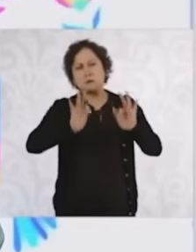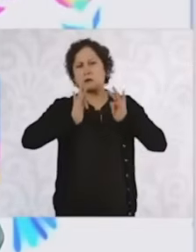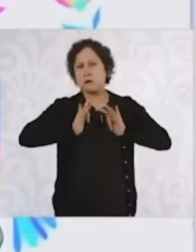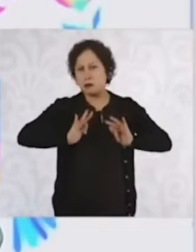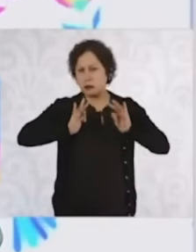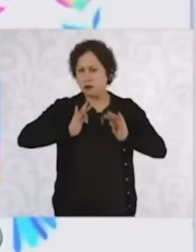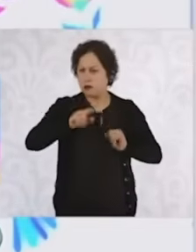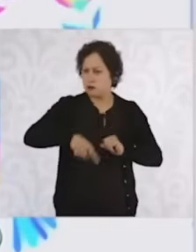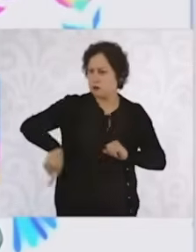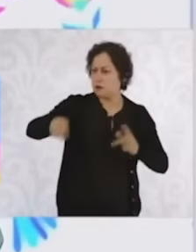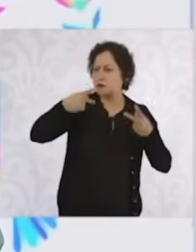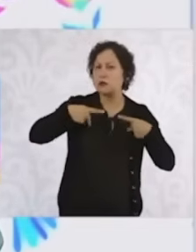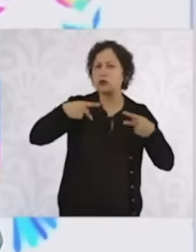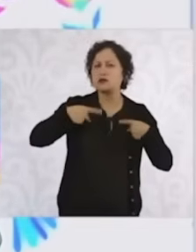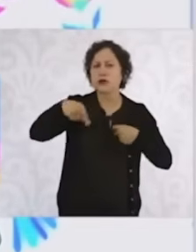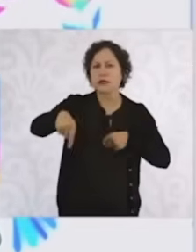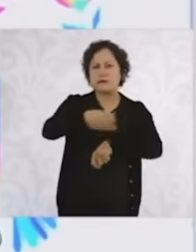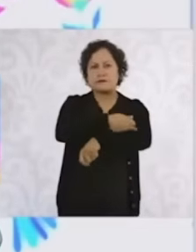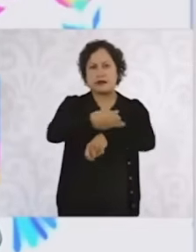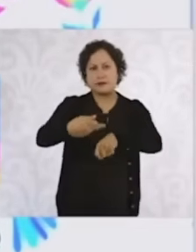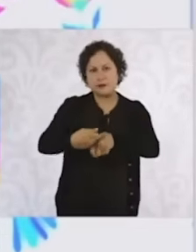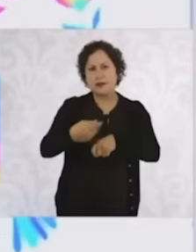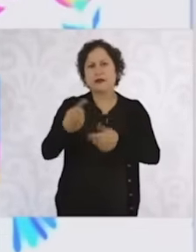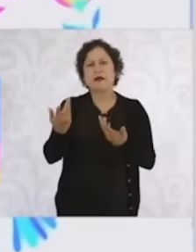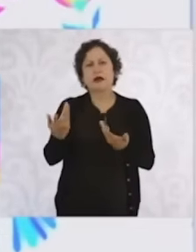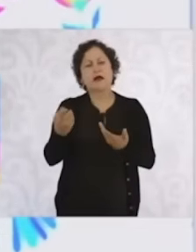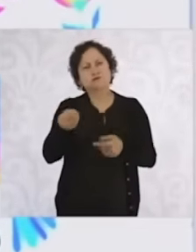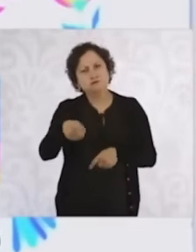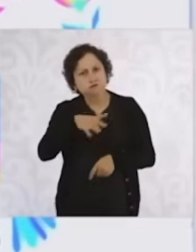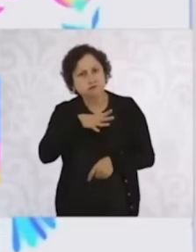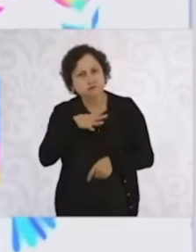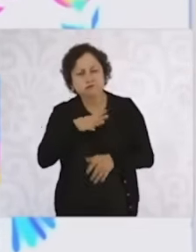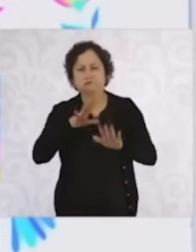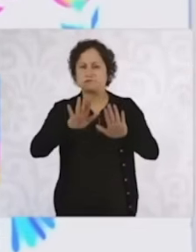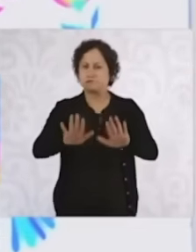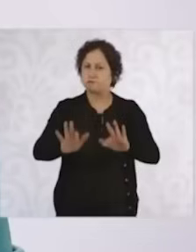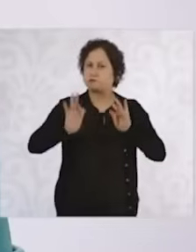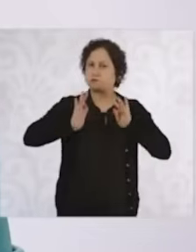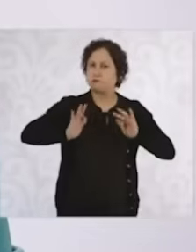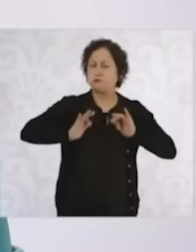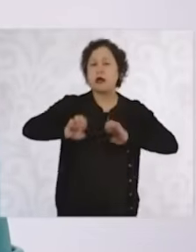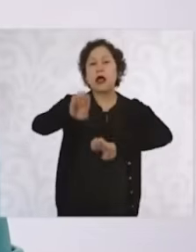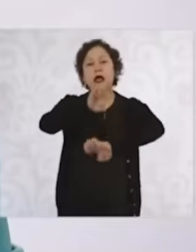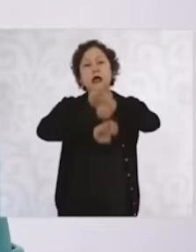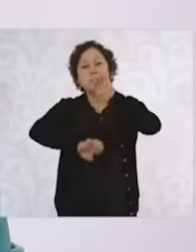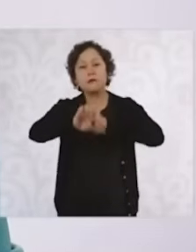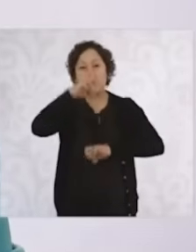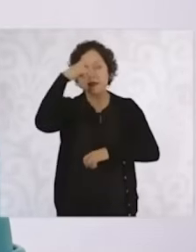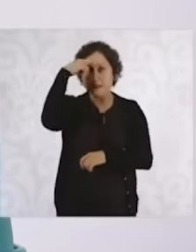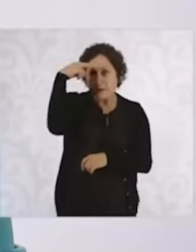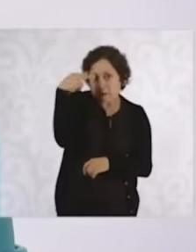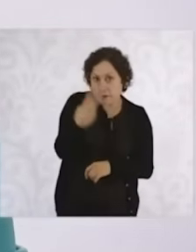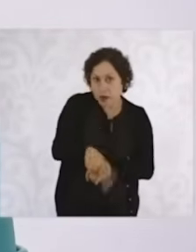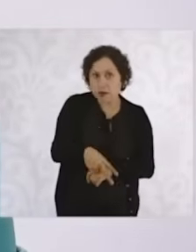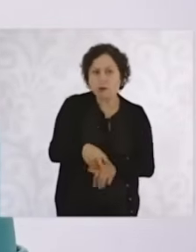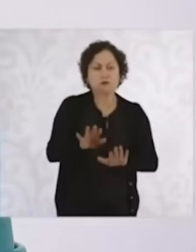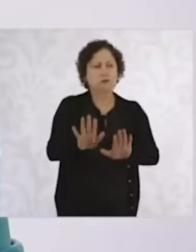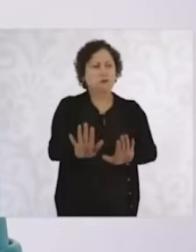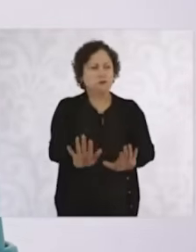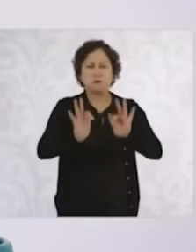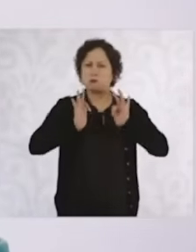aquí a las empresarias y a los empresarios mexicanos No hay motivo ninguno de